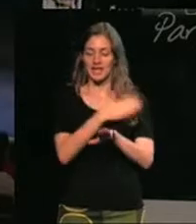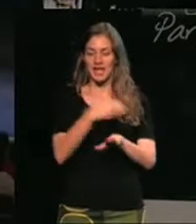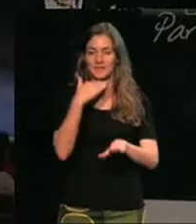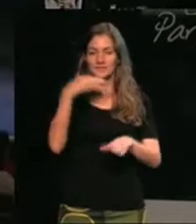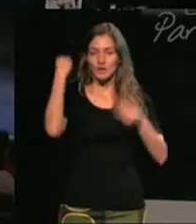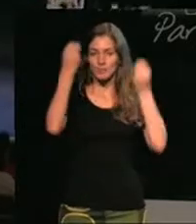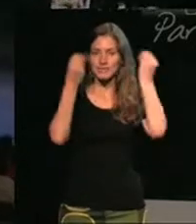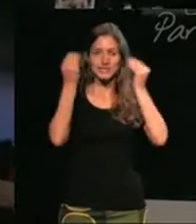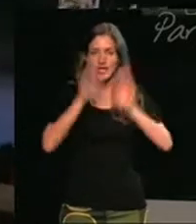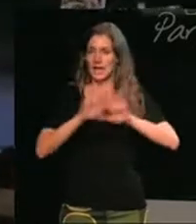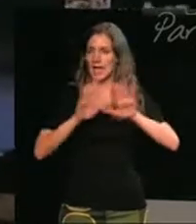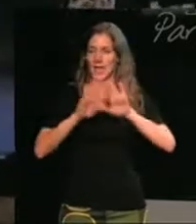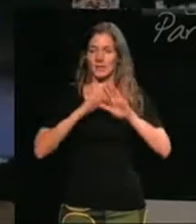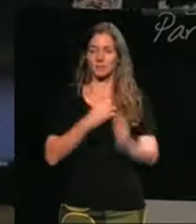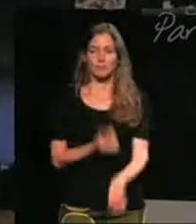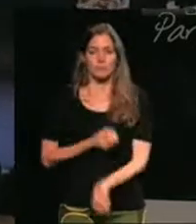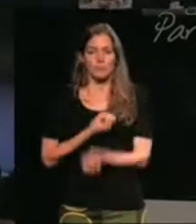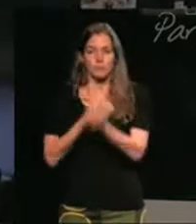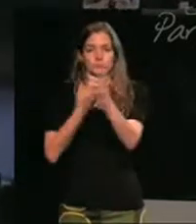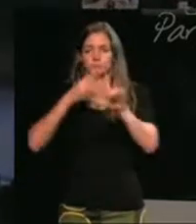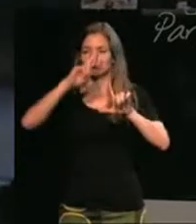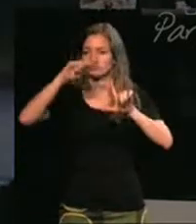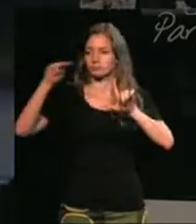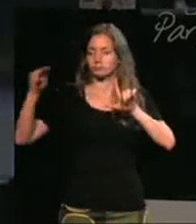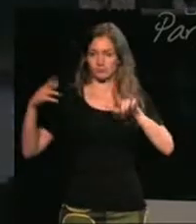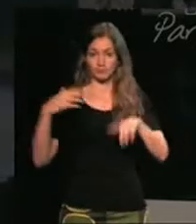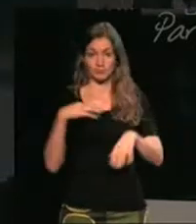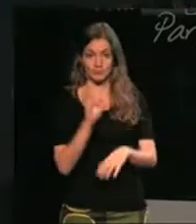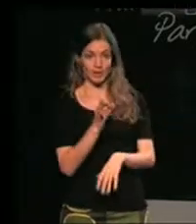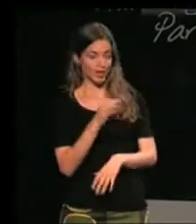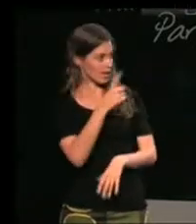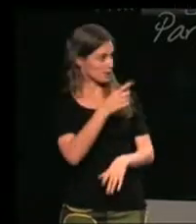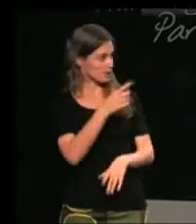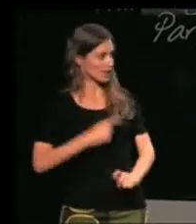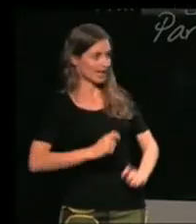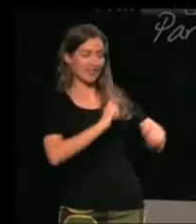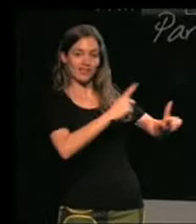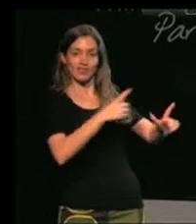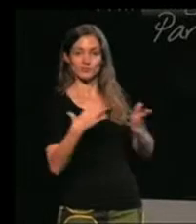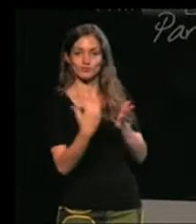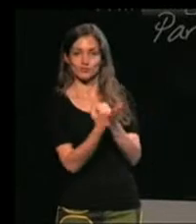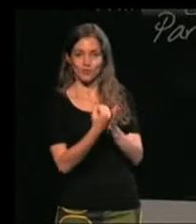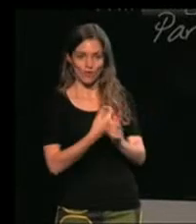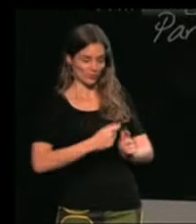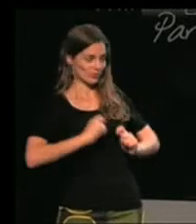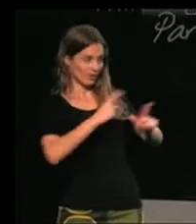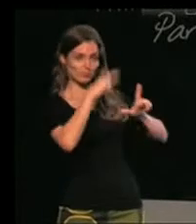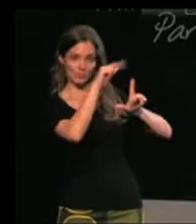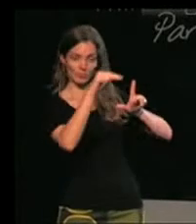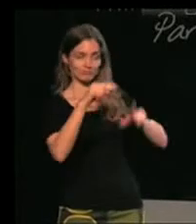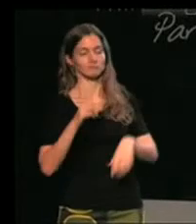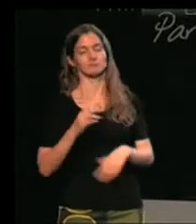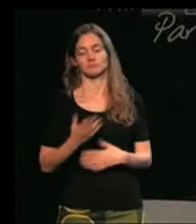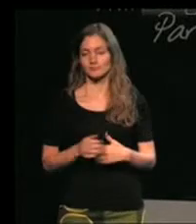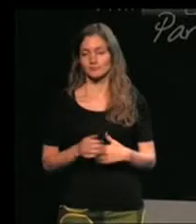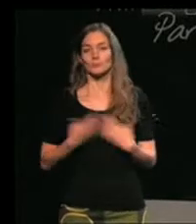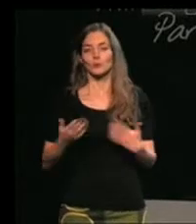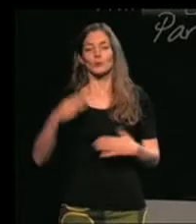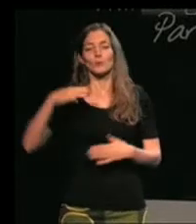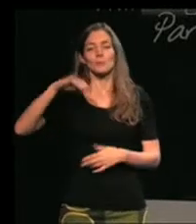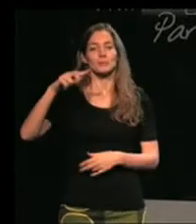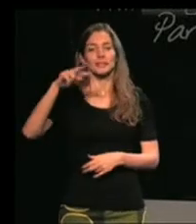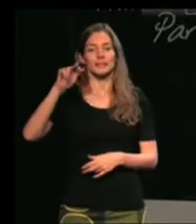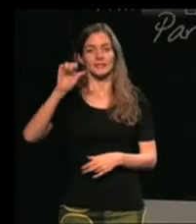¿no, Carla? Esto es lo que te estamos inspirando, todos. Guay. Bueno, decía que Miguel Nonay